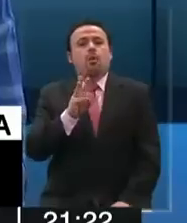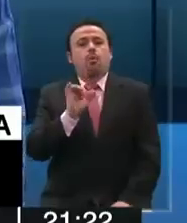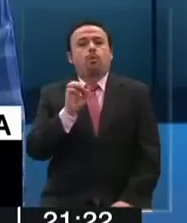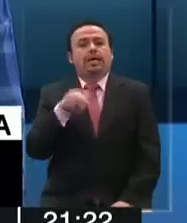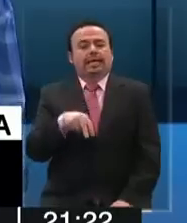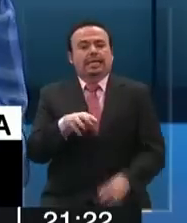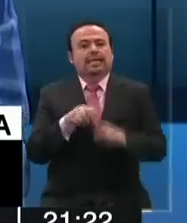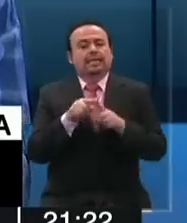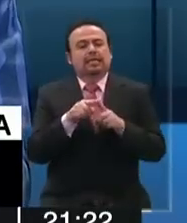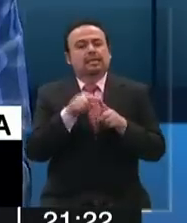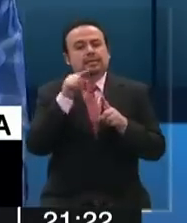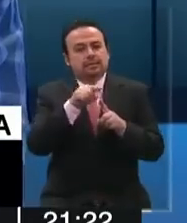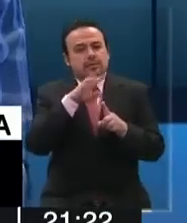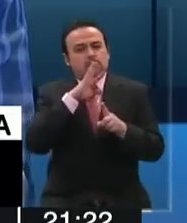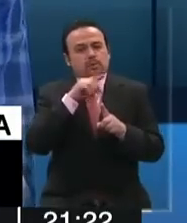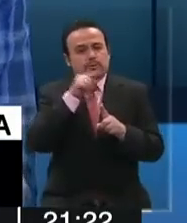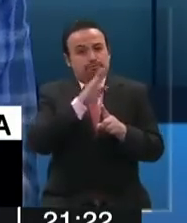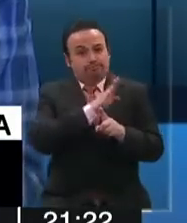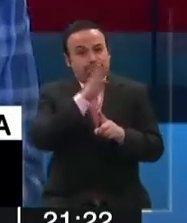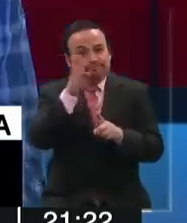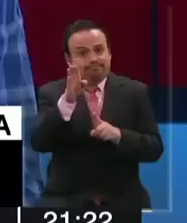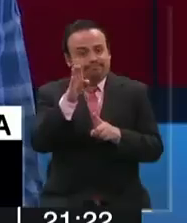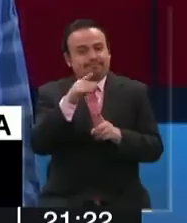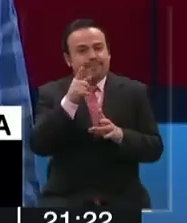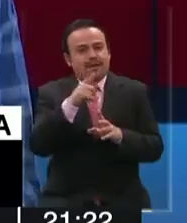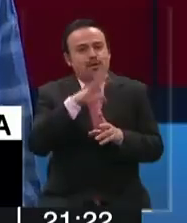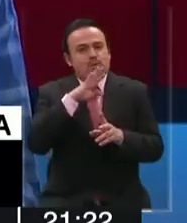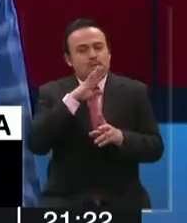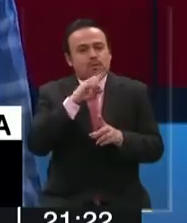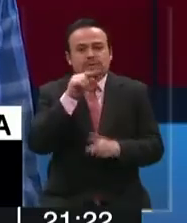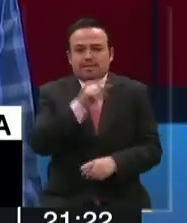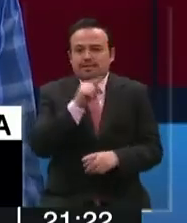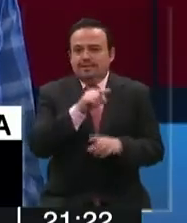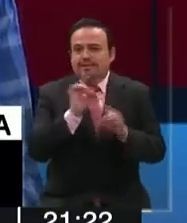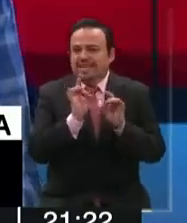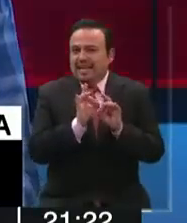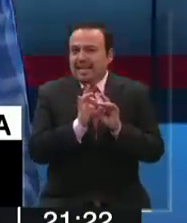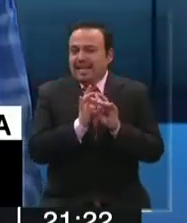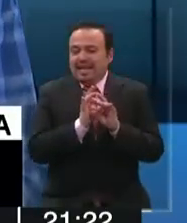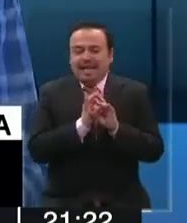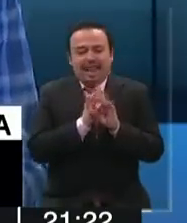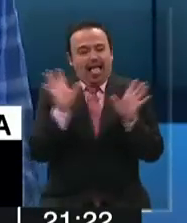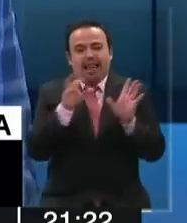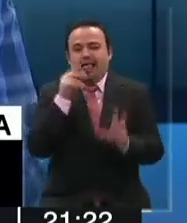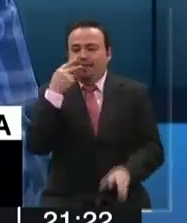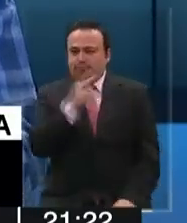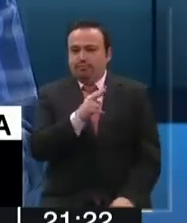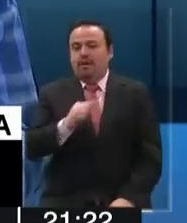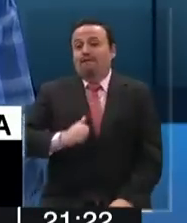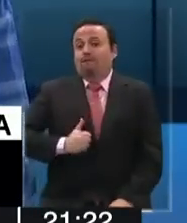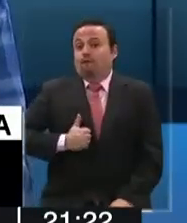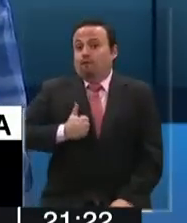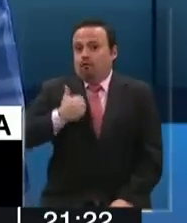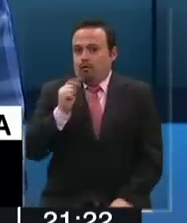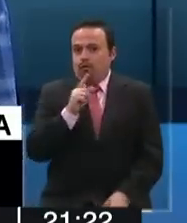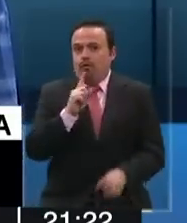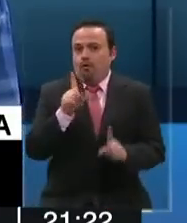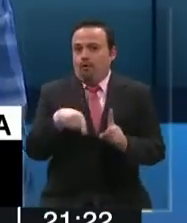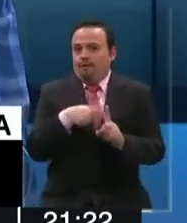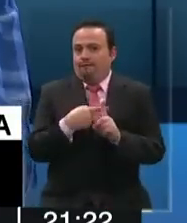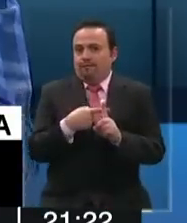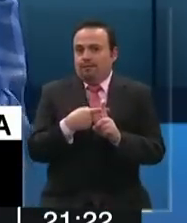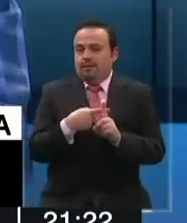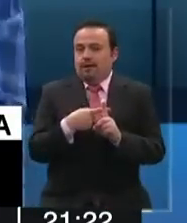utilizando este episodio con una Clara voluntad de sumar